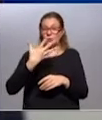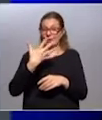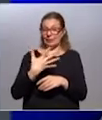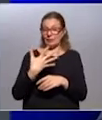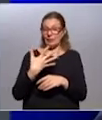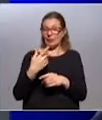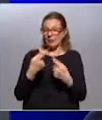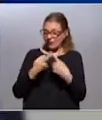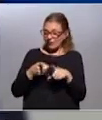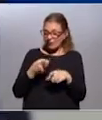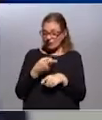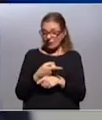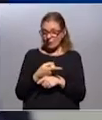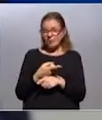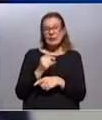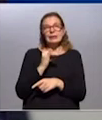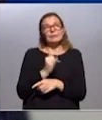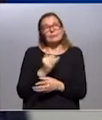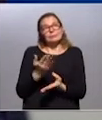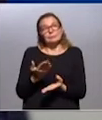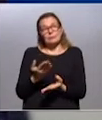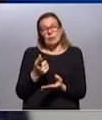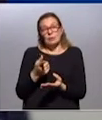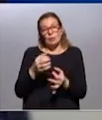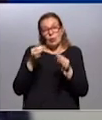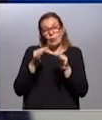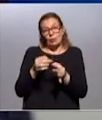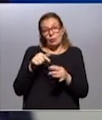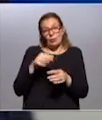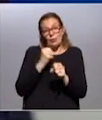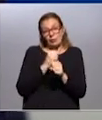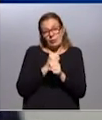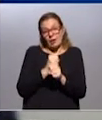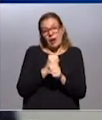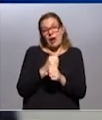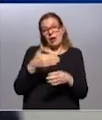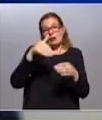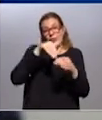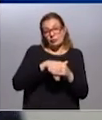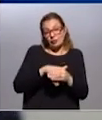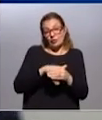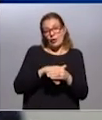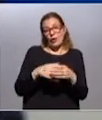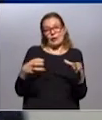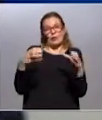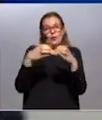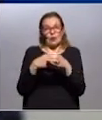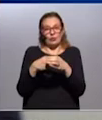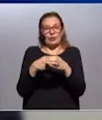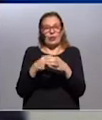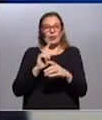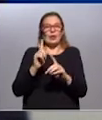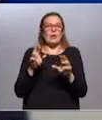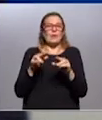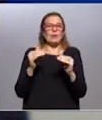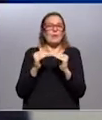diferentes y si en el momento del trabajo de las votaciones del consejo este no